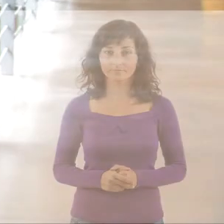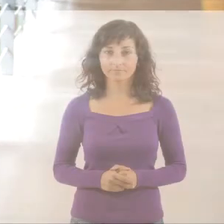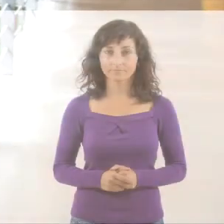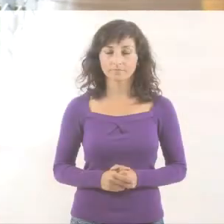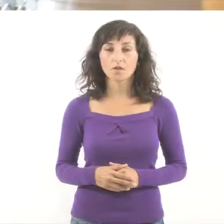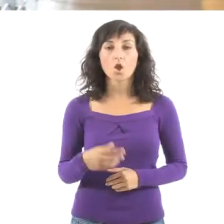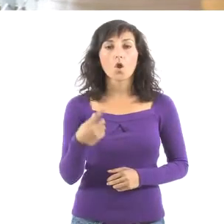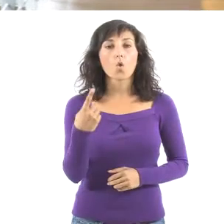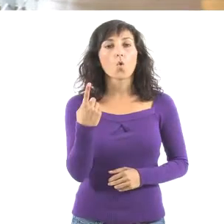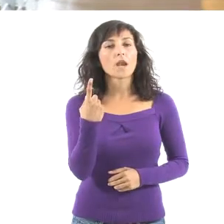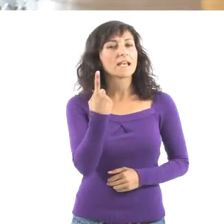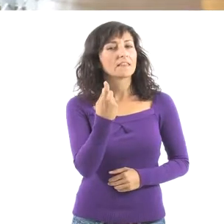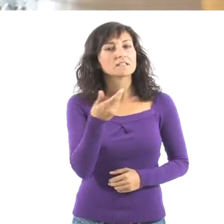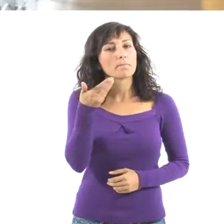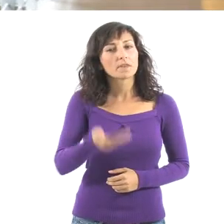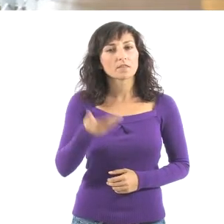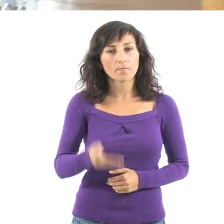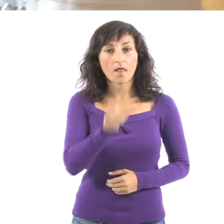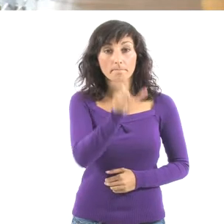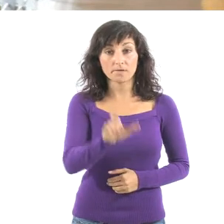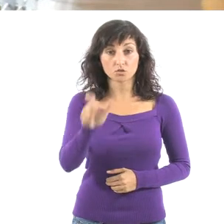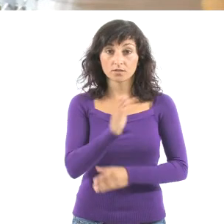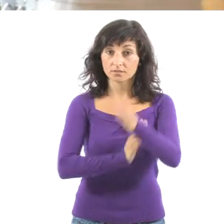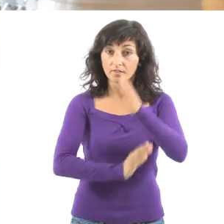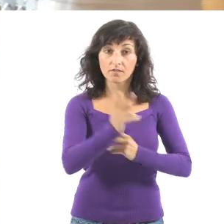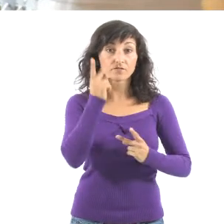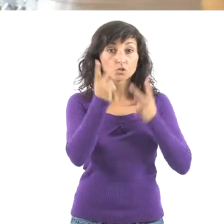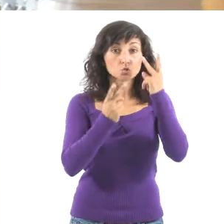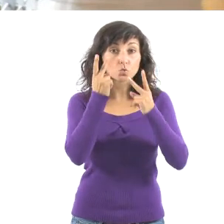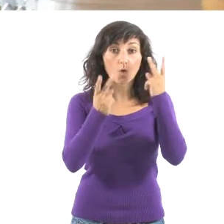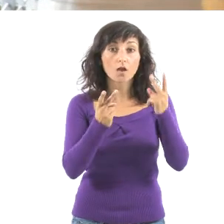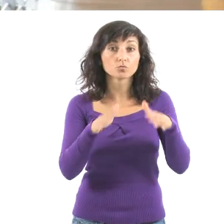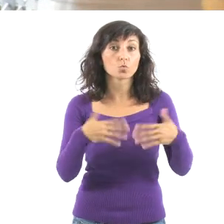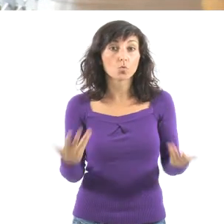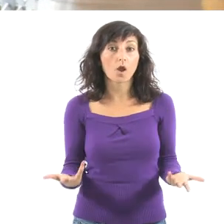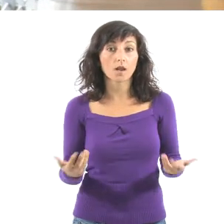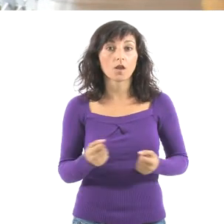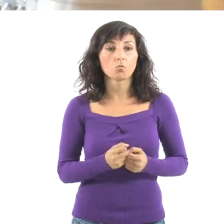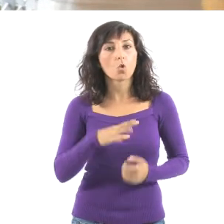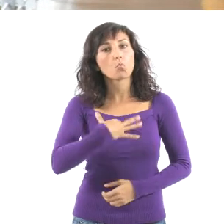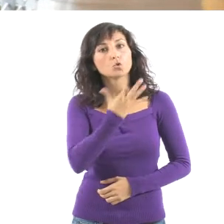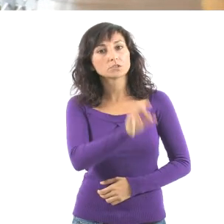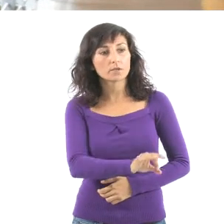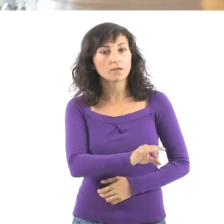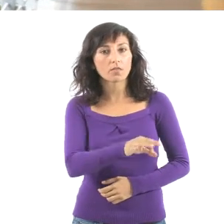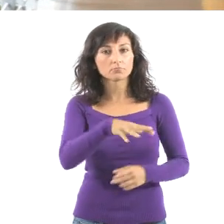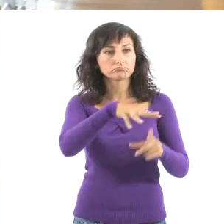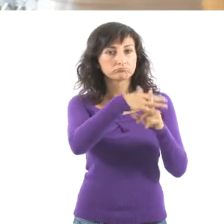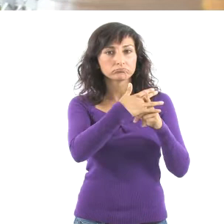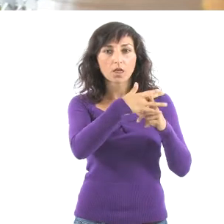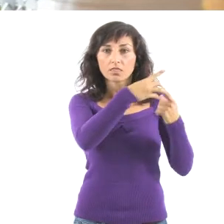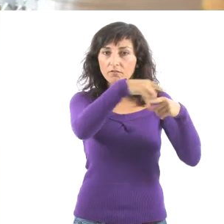Una de las necesidades principales de las personas deficientes visuales es ser capaz de desplazarse por cualquier entorno de